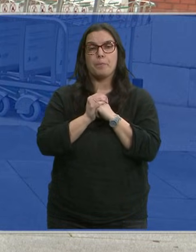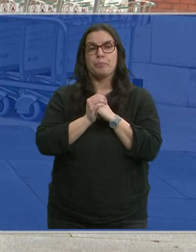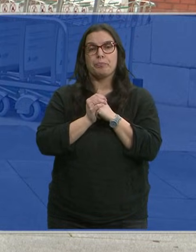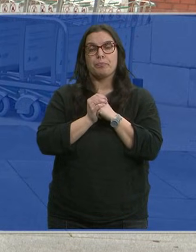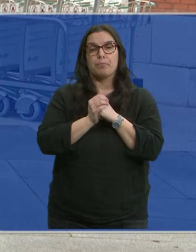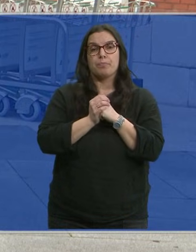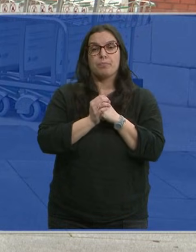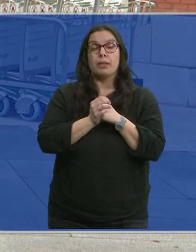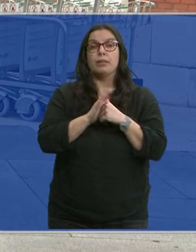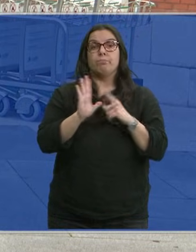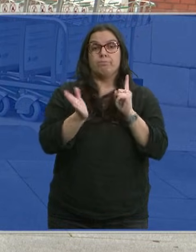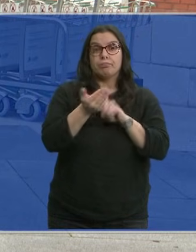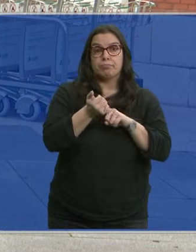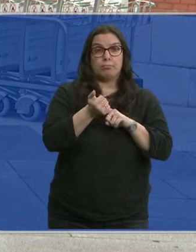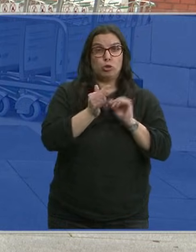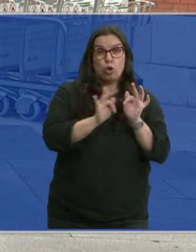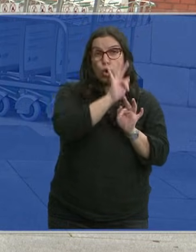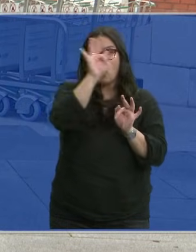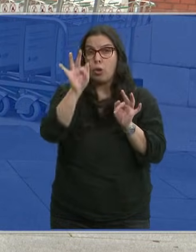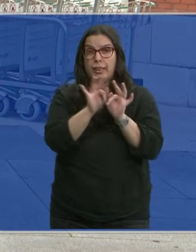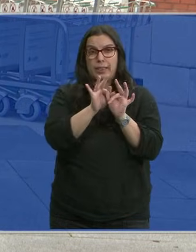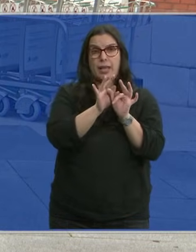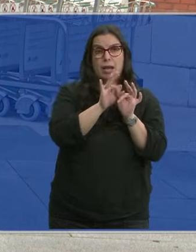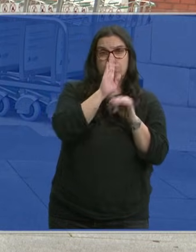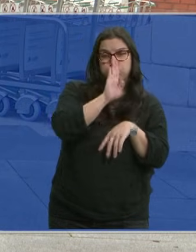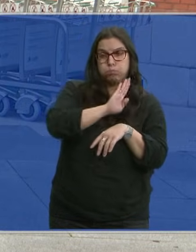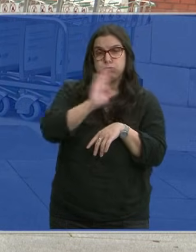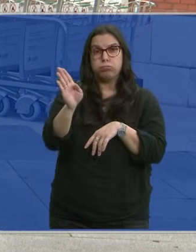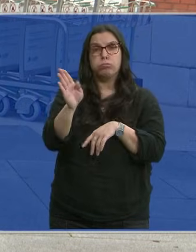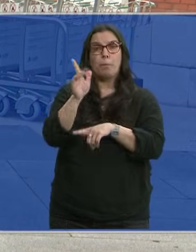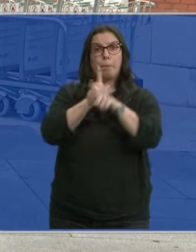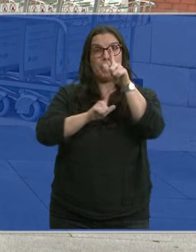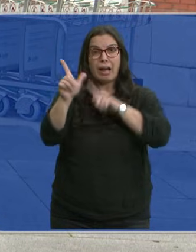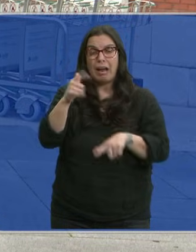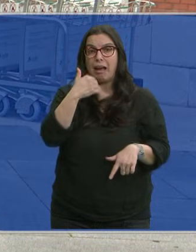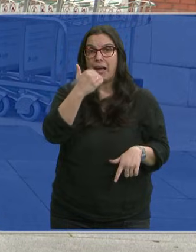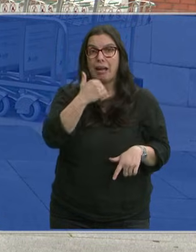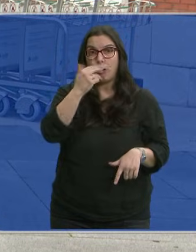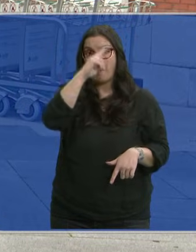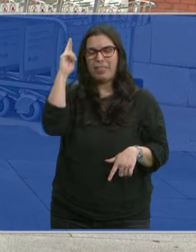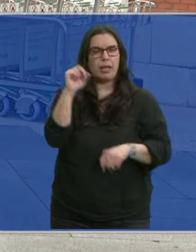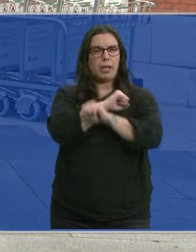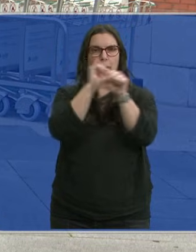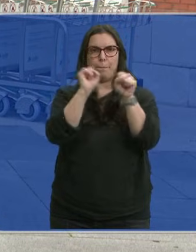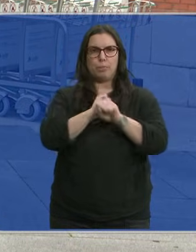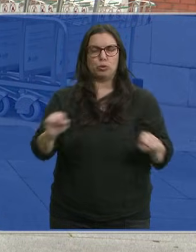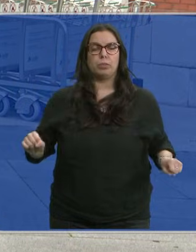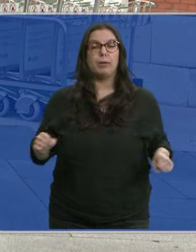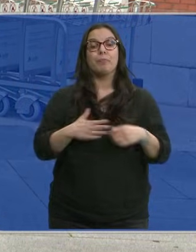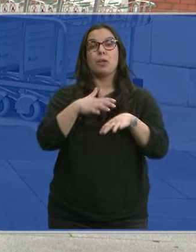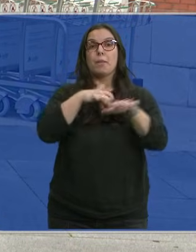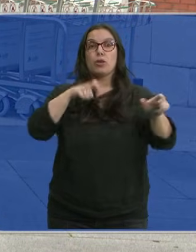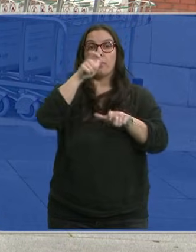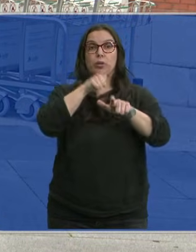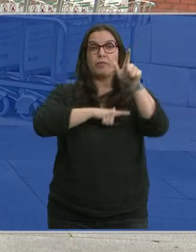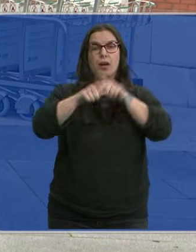sido imposible encontrar en toda la mañana una conexión directa para viajar desde Palencia a Madrid. Sin embargo, la mayoría de